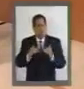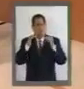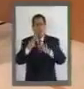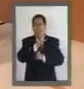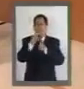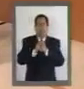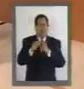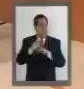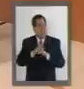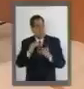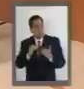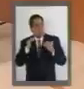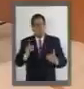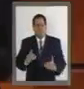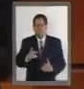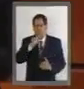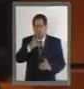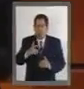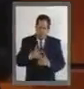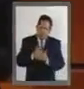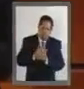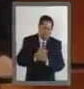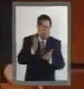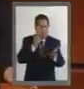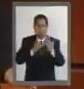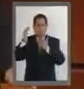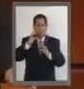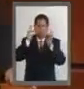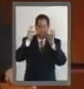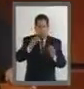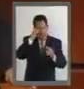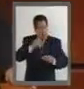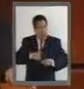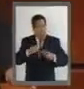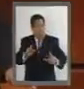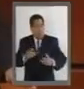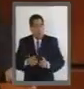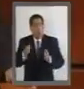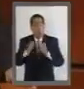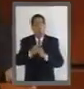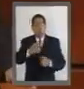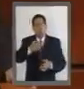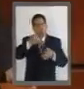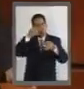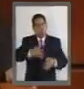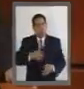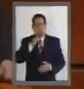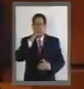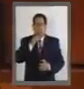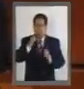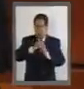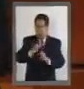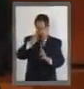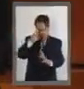país grande, como un país que crece y como un país que aporta, con dignidad, con respeto y con esperanza.